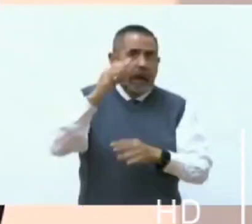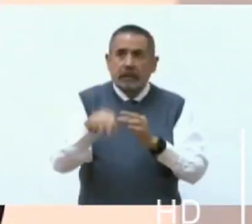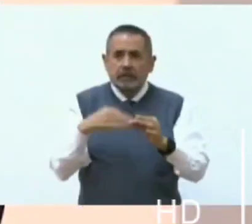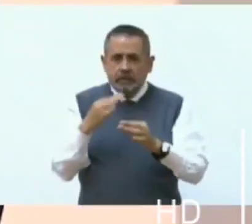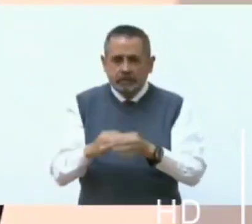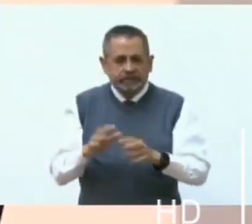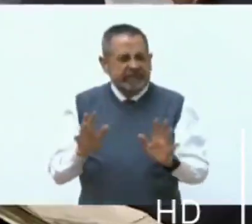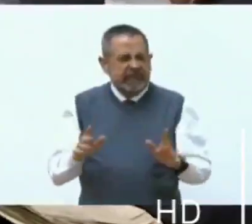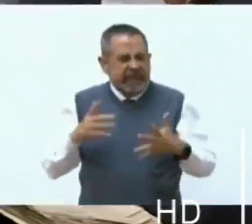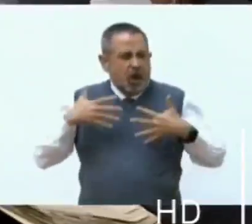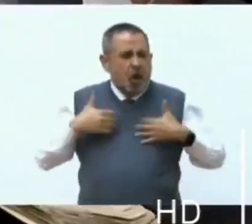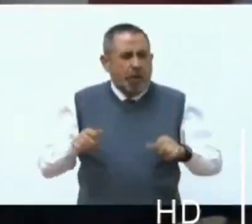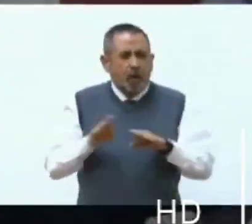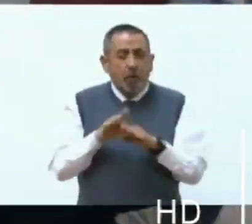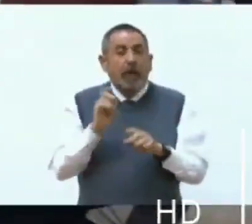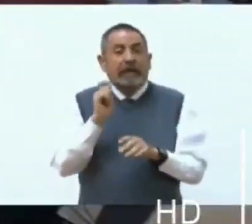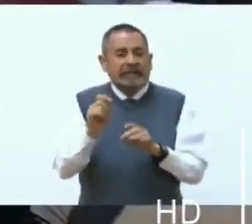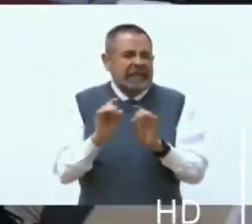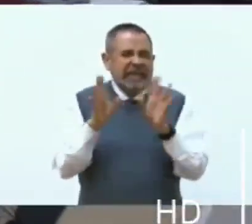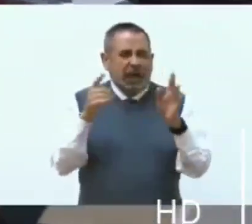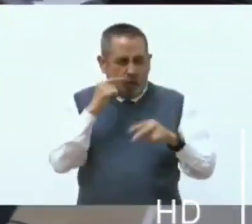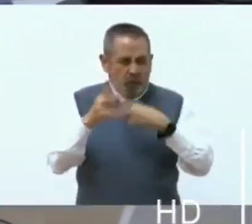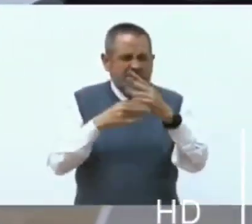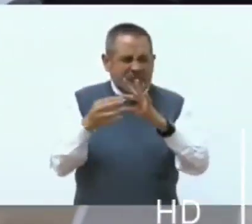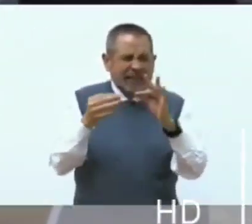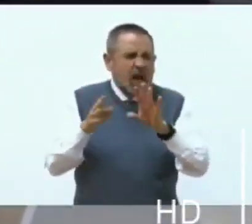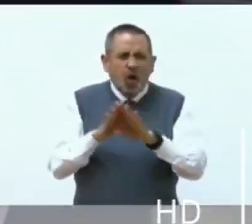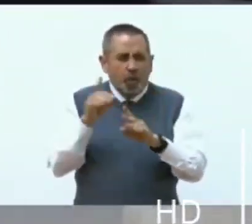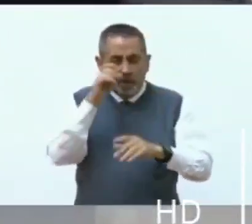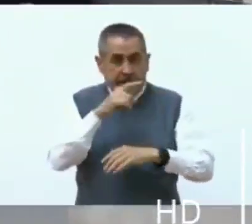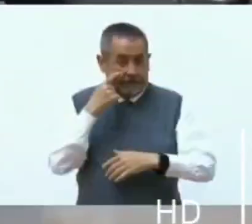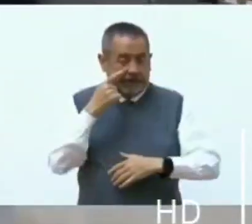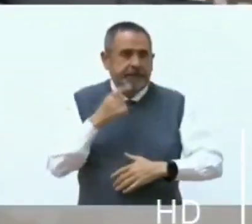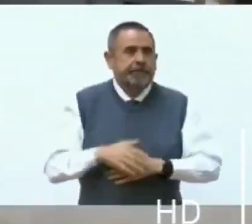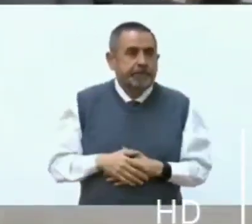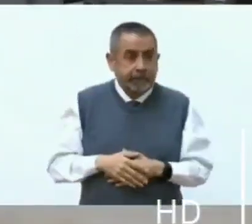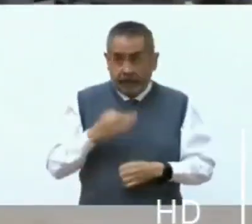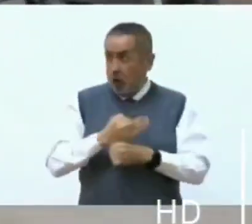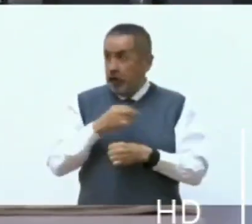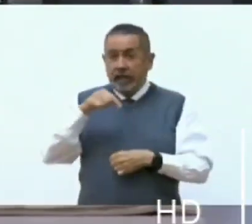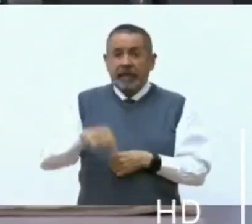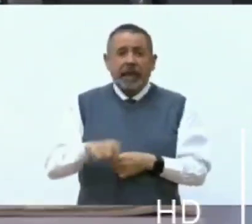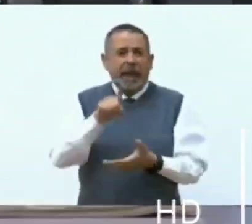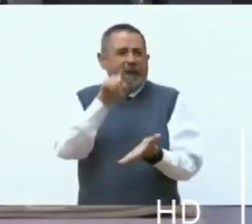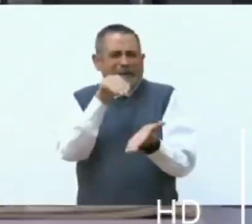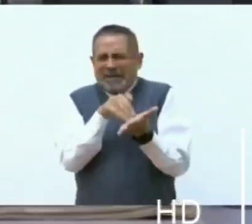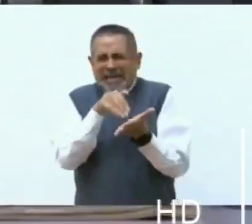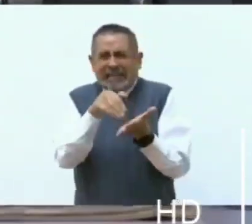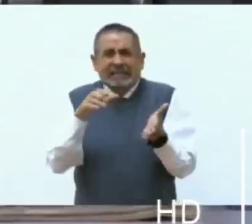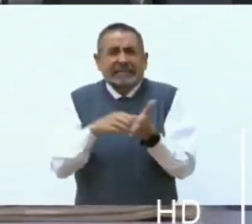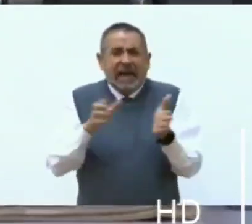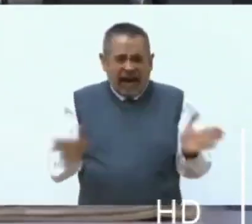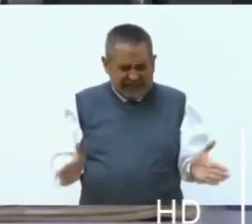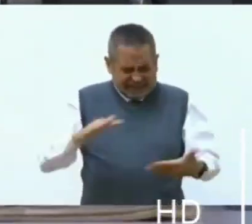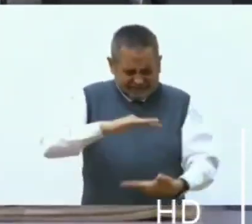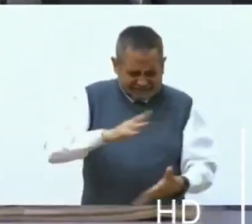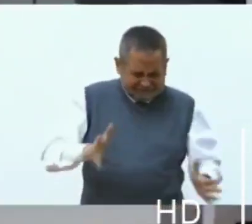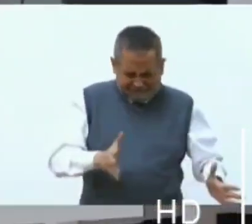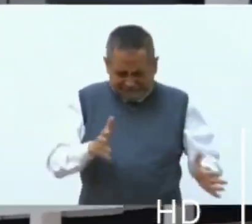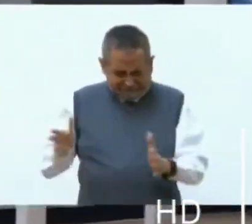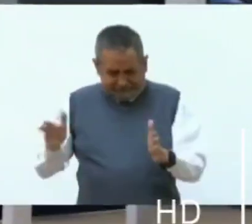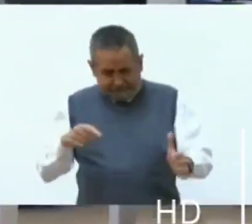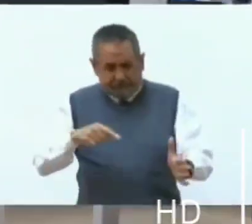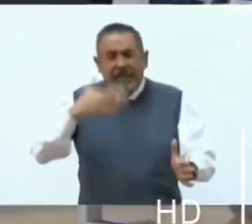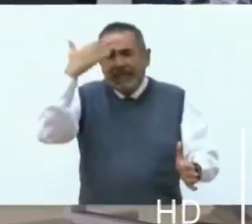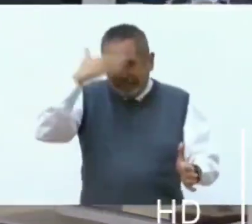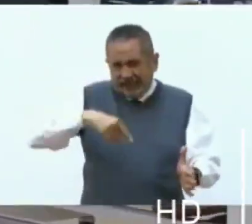ustedes comprendan mejor lo delicado del asunto, les explico. Tenemos en este archivo miles de cajas y volúmenes. Sabemos que son